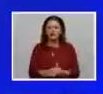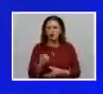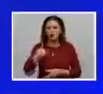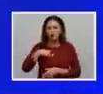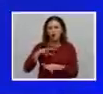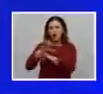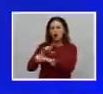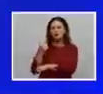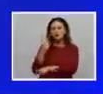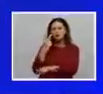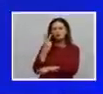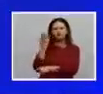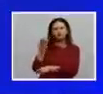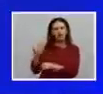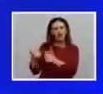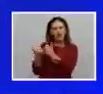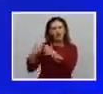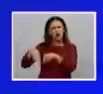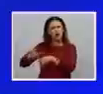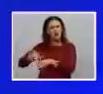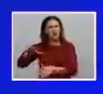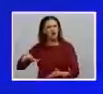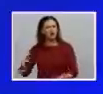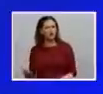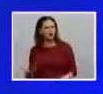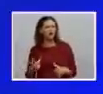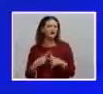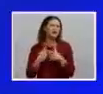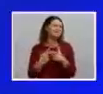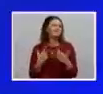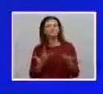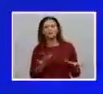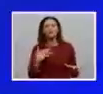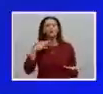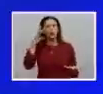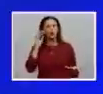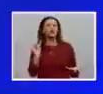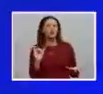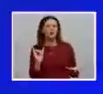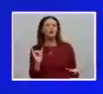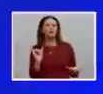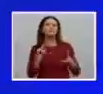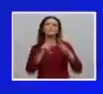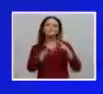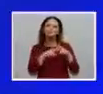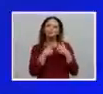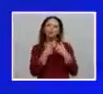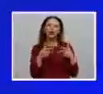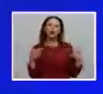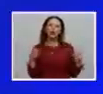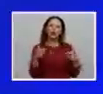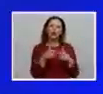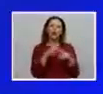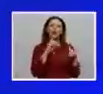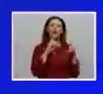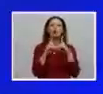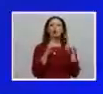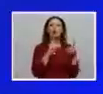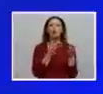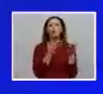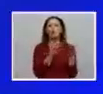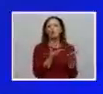estamos acostumbrados incluso a verlos en campeonato local. Entonces, yo creo que también se comienza a desgastar un poco el discurso